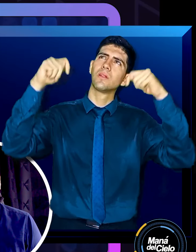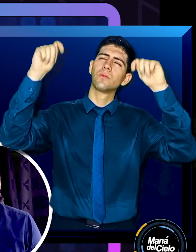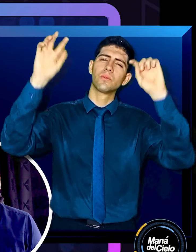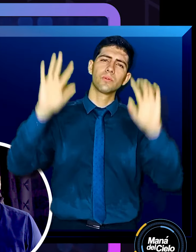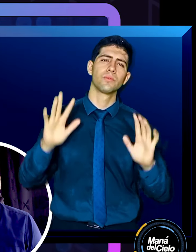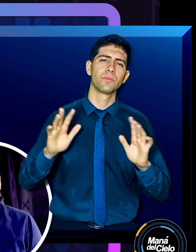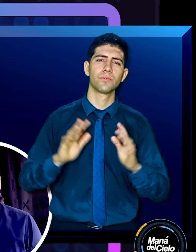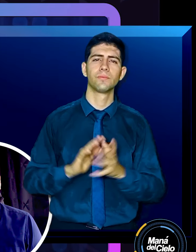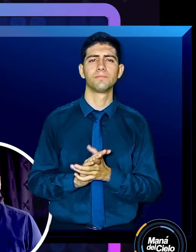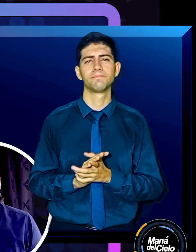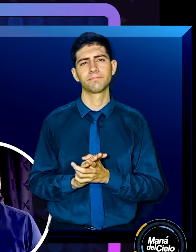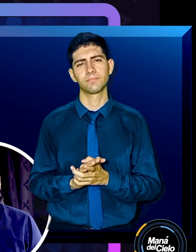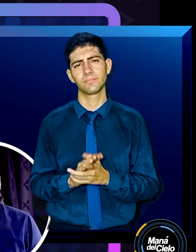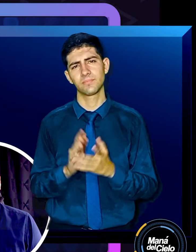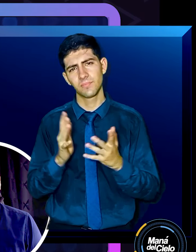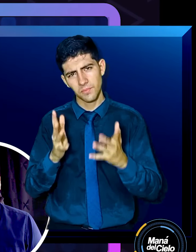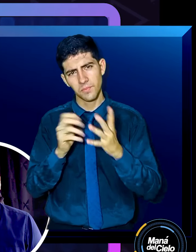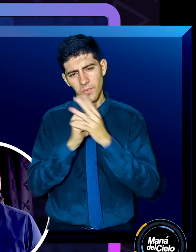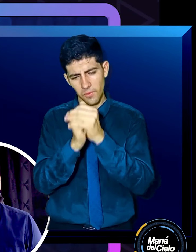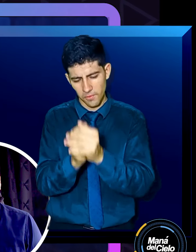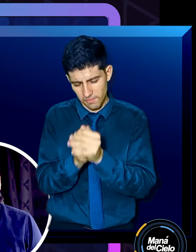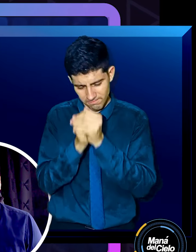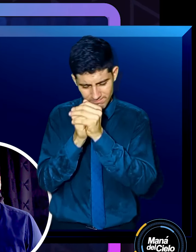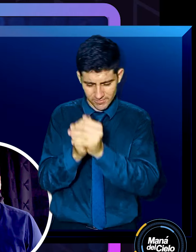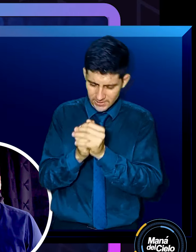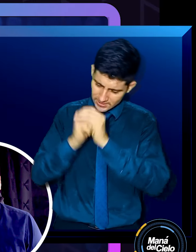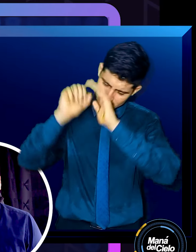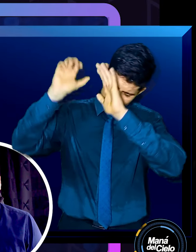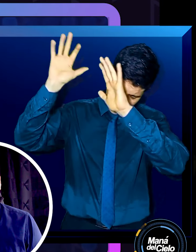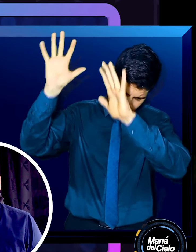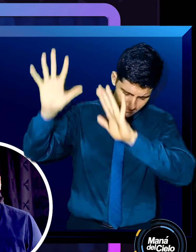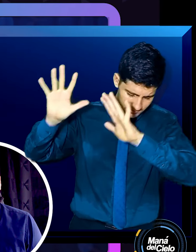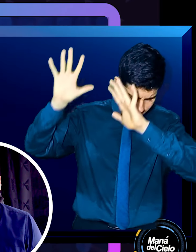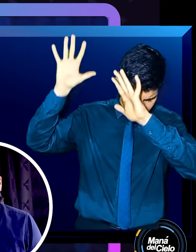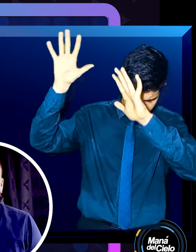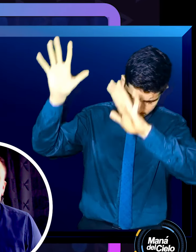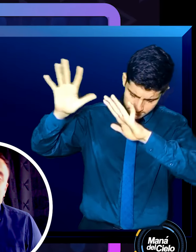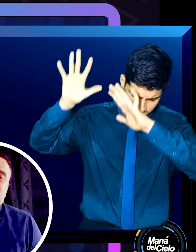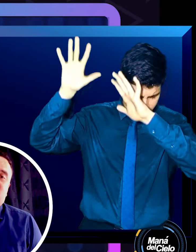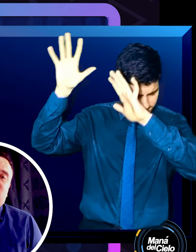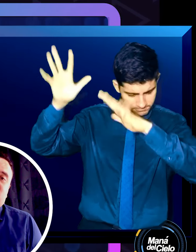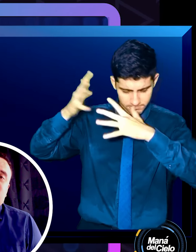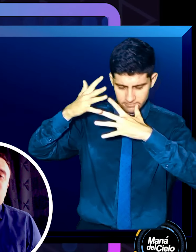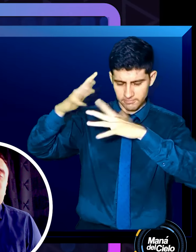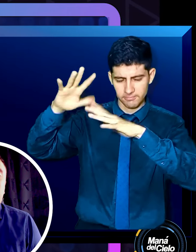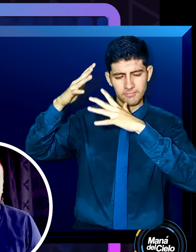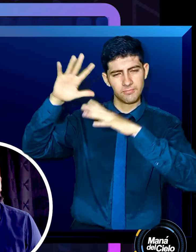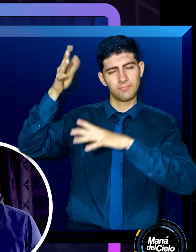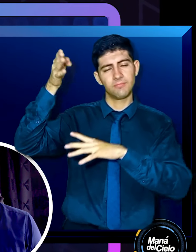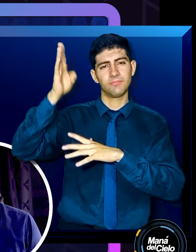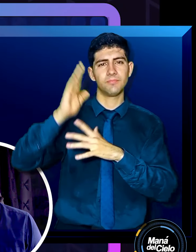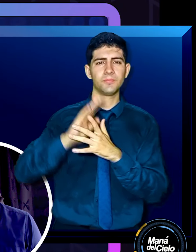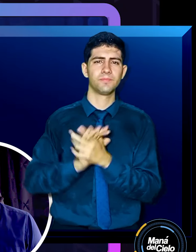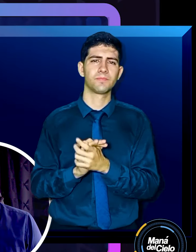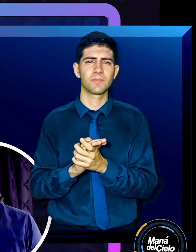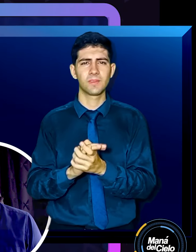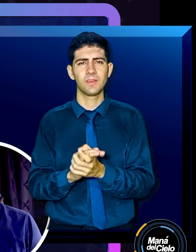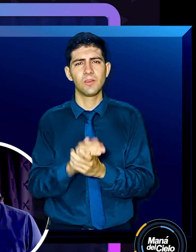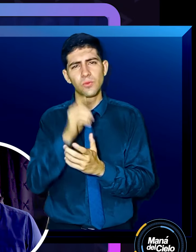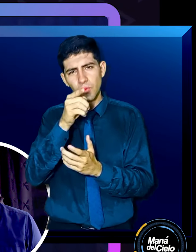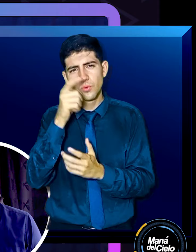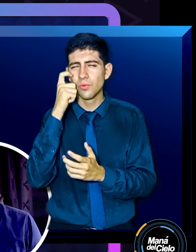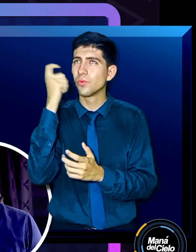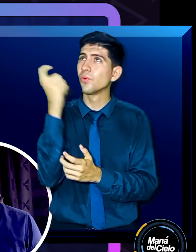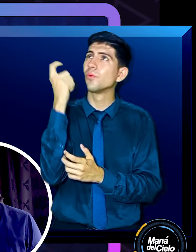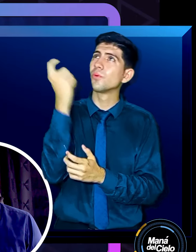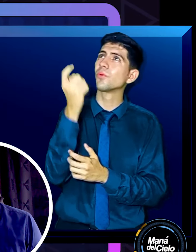Hermano, le suplico, en el temor, no siga sufriendo más. Venga. Venga, vamos a ayudar en oración